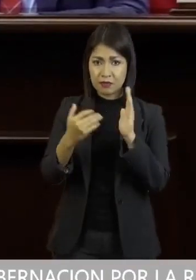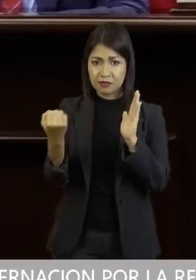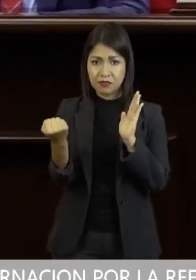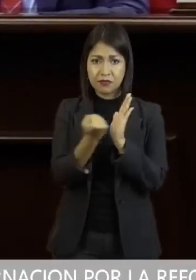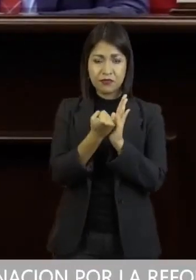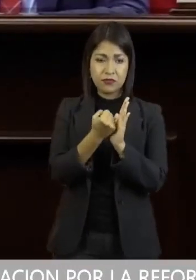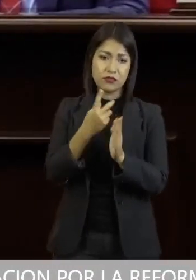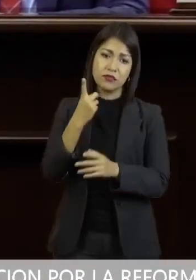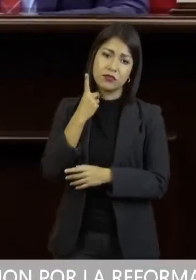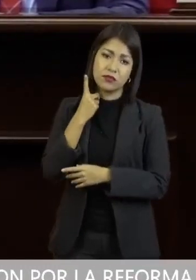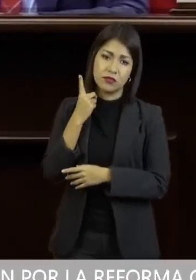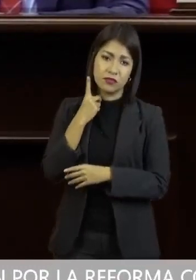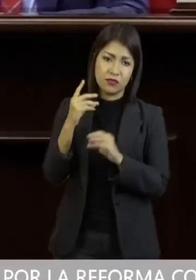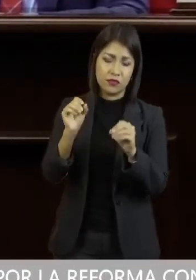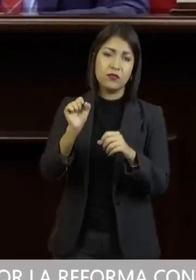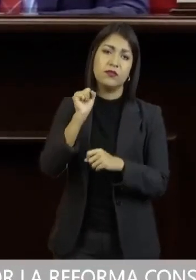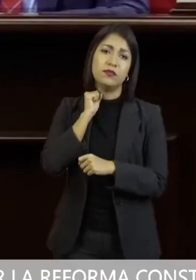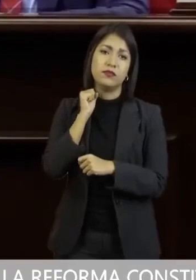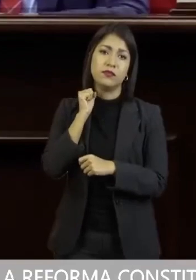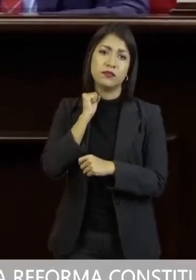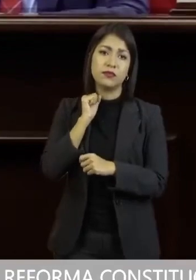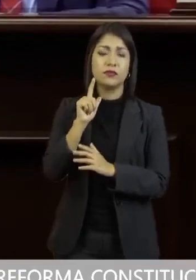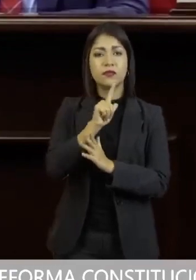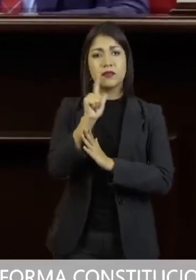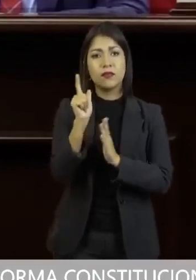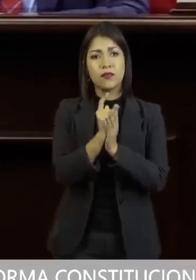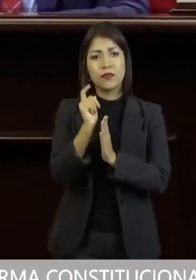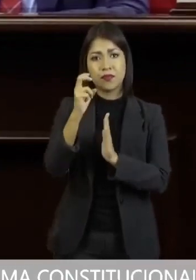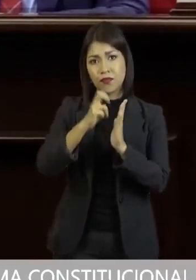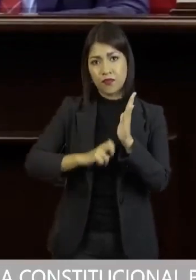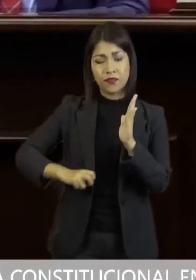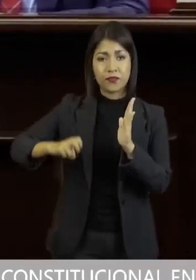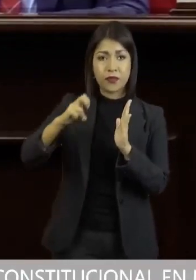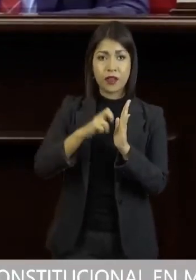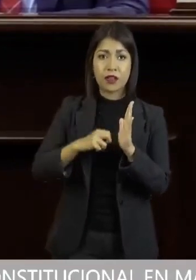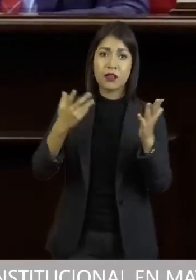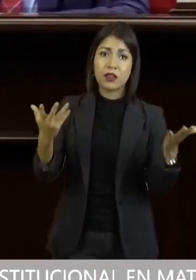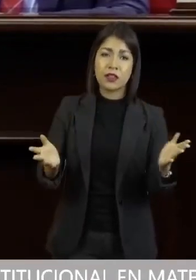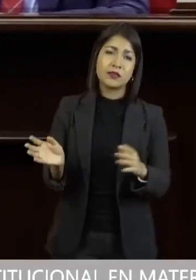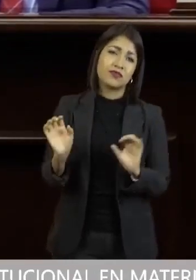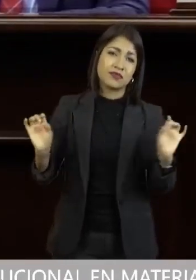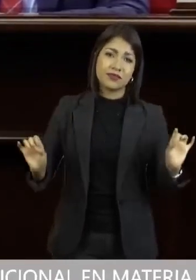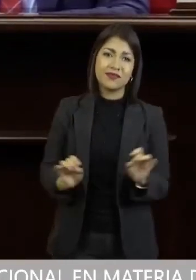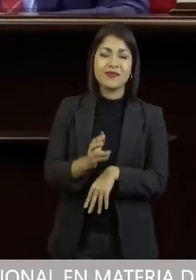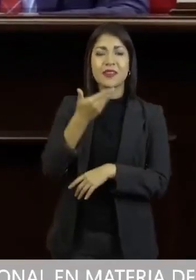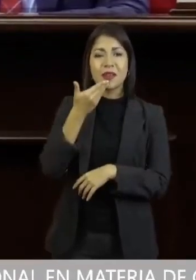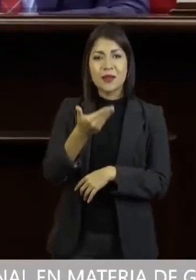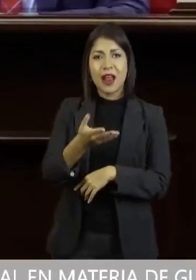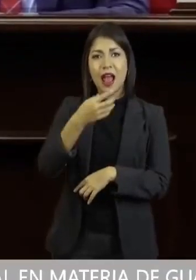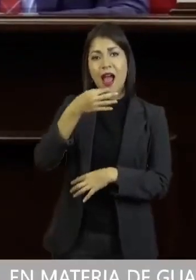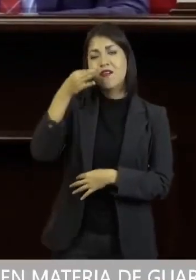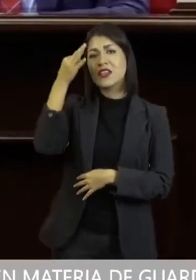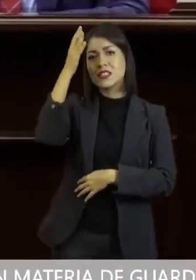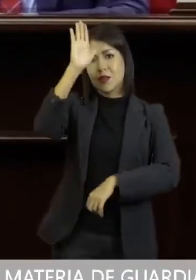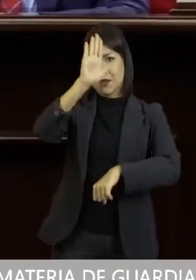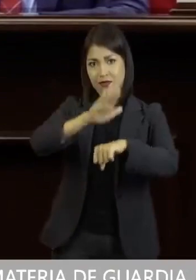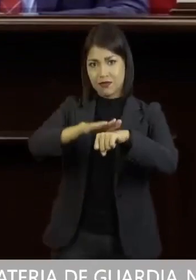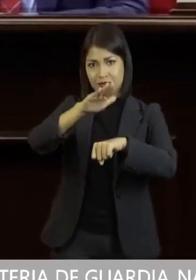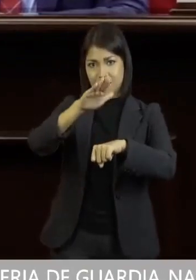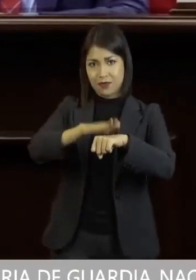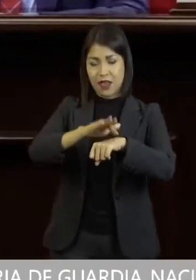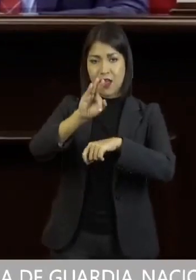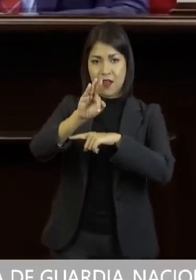los diputados o senadores las reformas constitucionales, y si bien les iba, les mandaban una notificación por